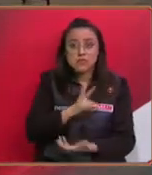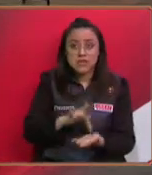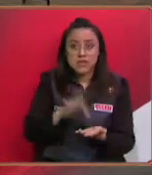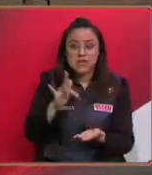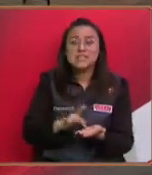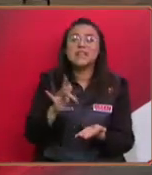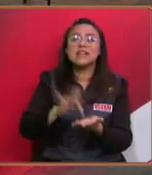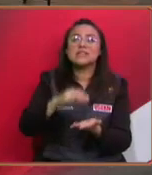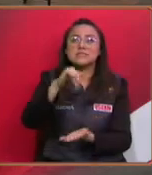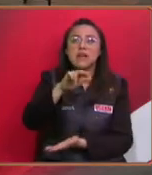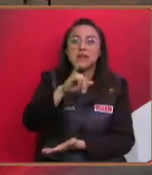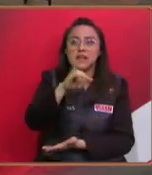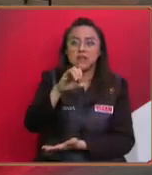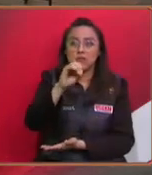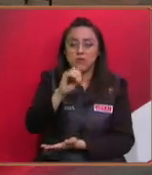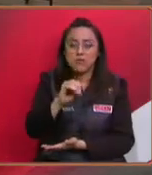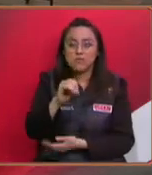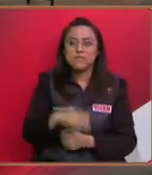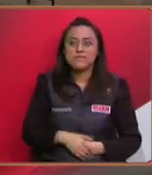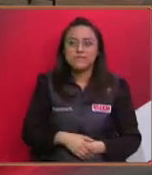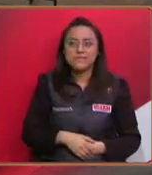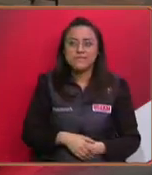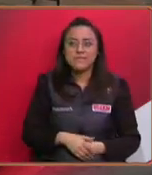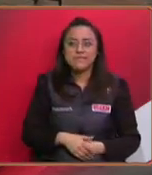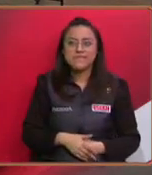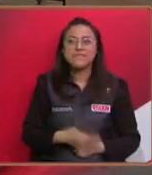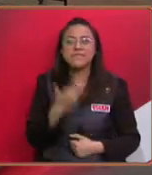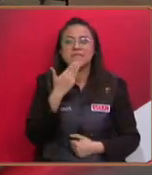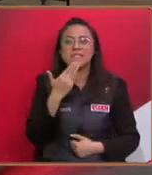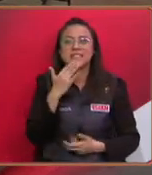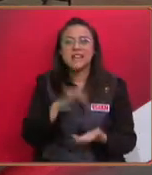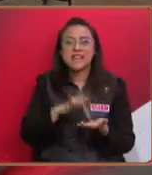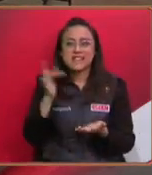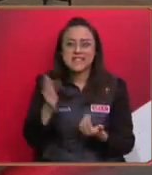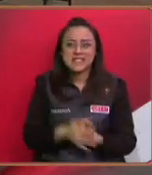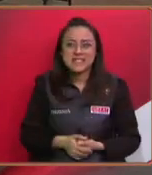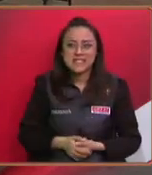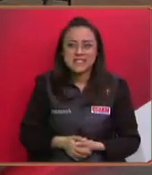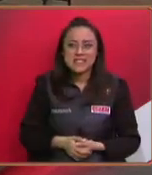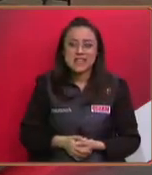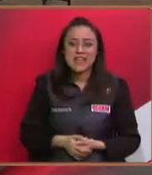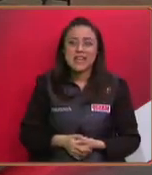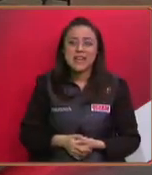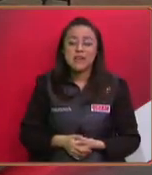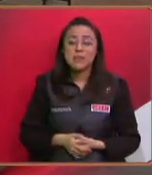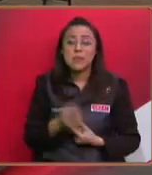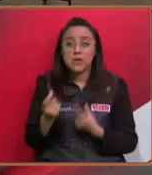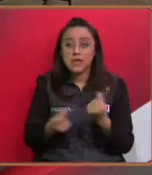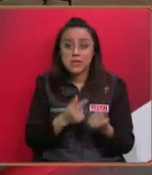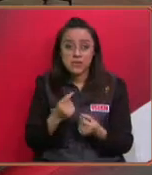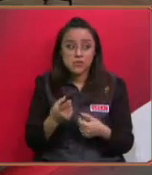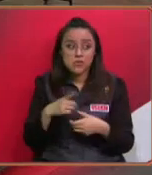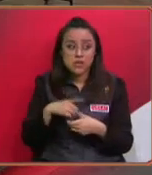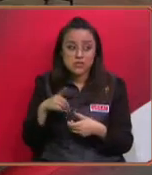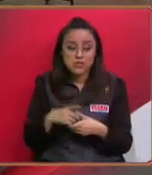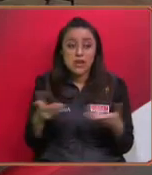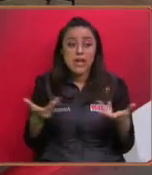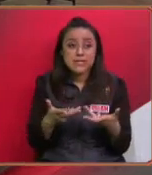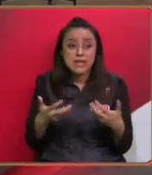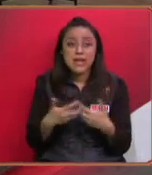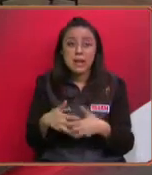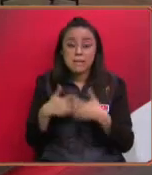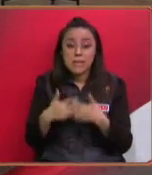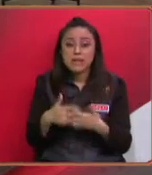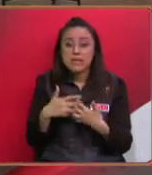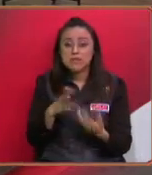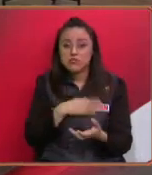cosa... Gracias, Marijo. Claro, espero que te guste. Me va a encantar. Ahí está. Gracias. Una parte es la donación que hace la empresa,